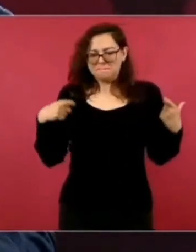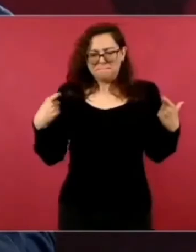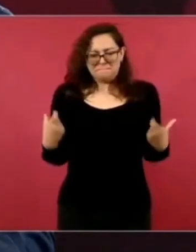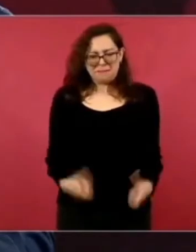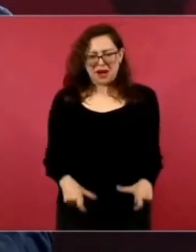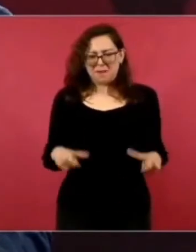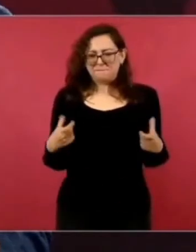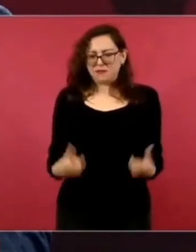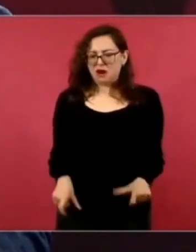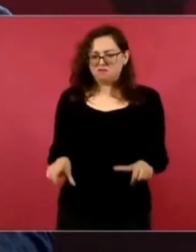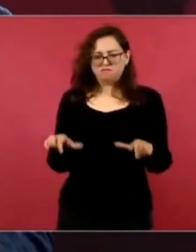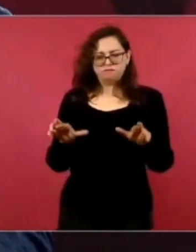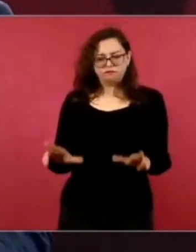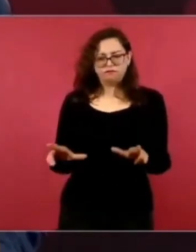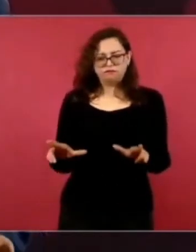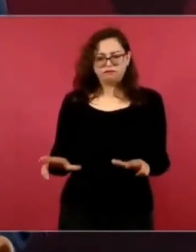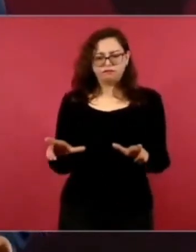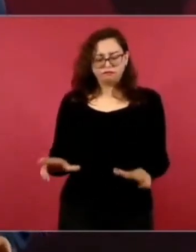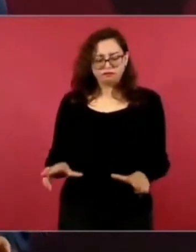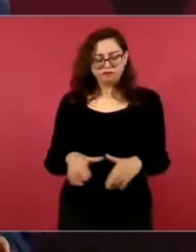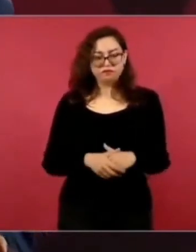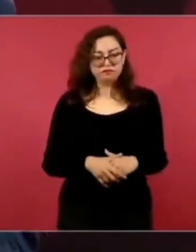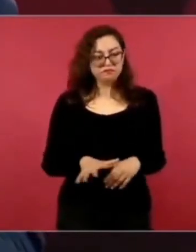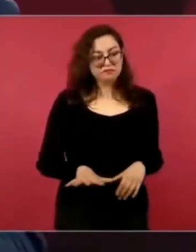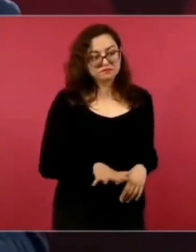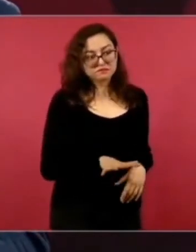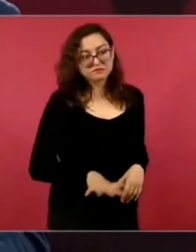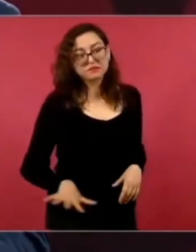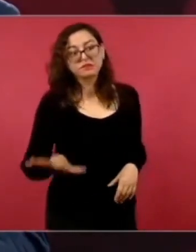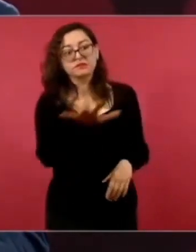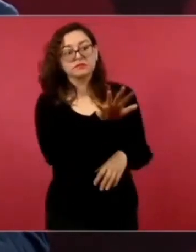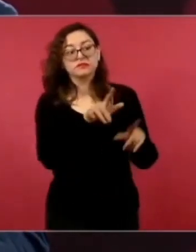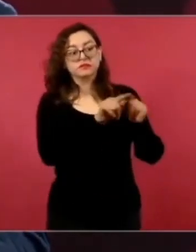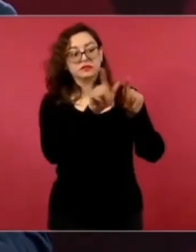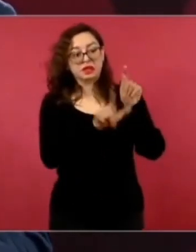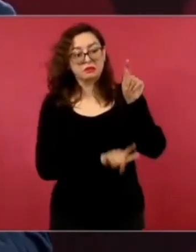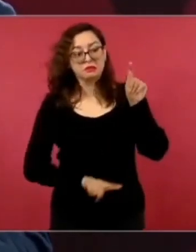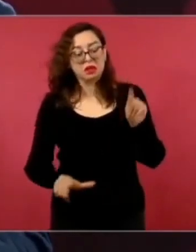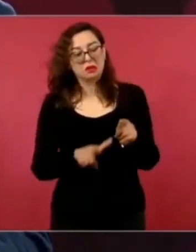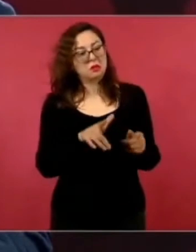del pueblo y de la nación, bienes públicos.